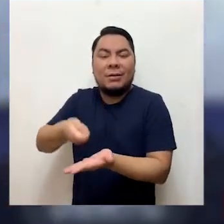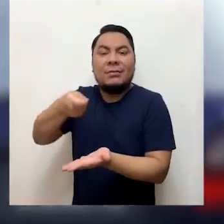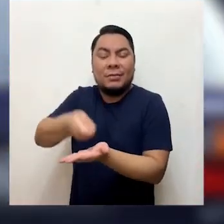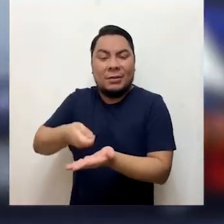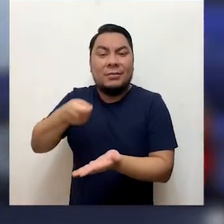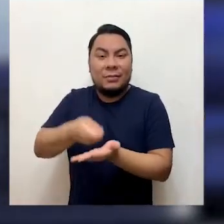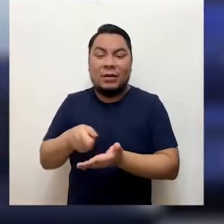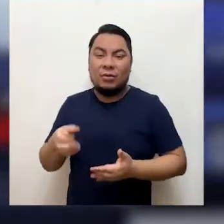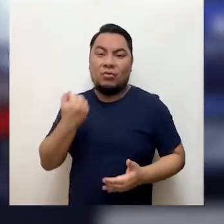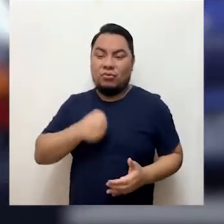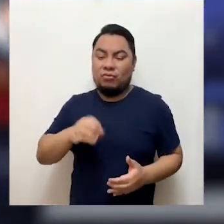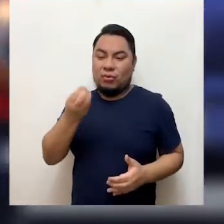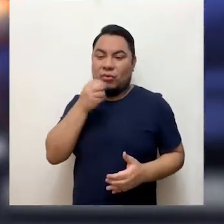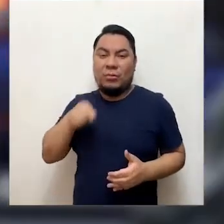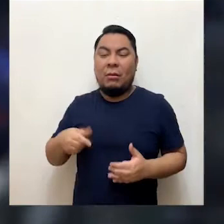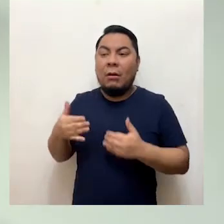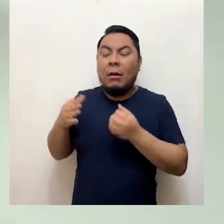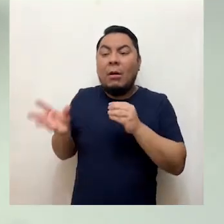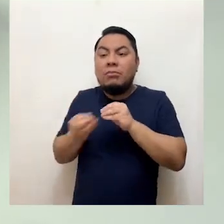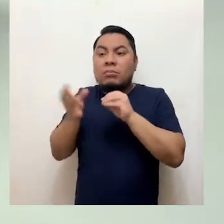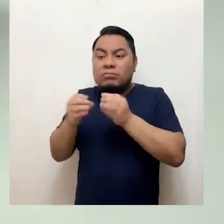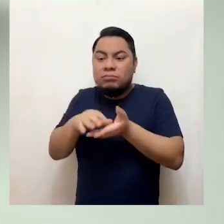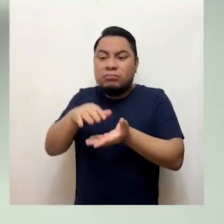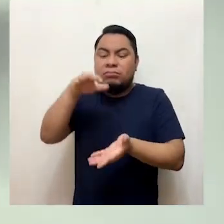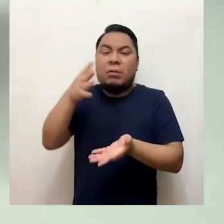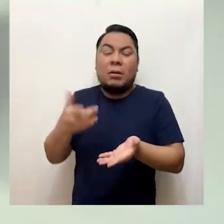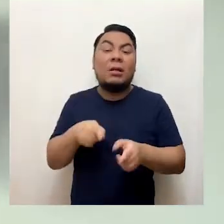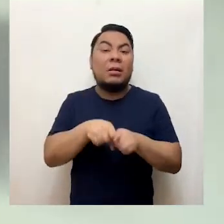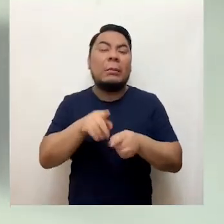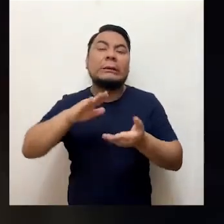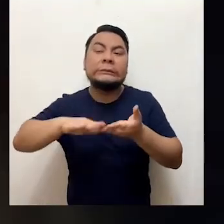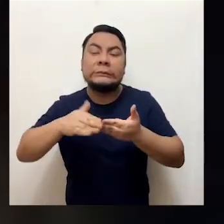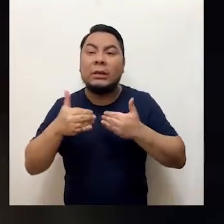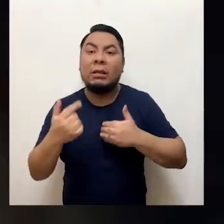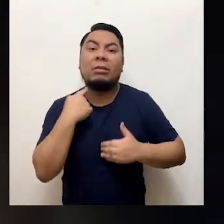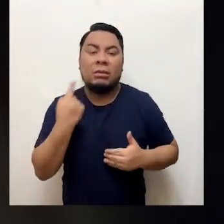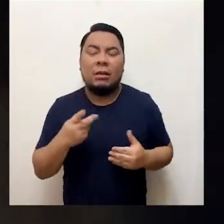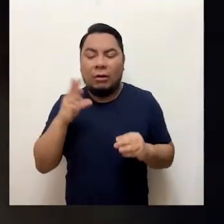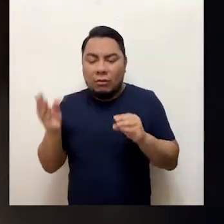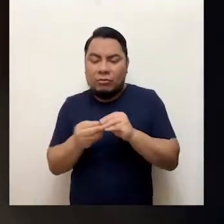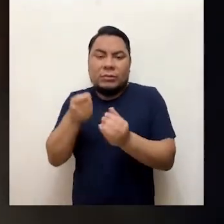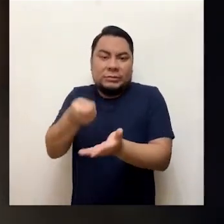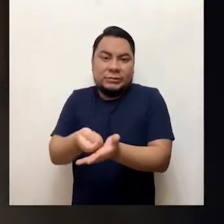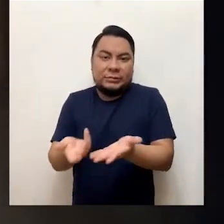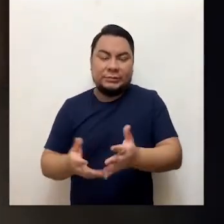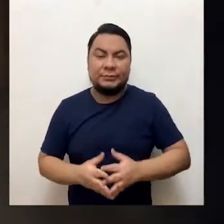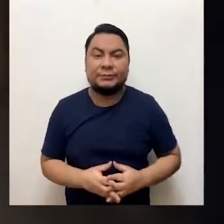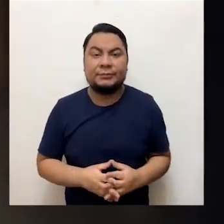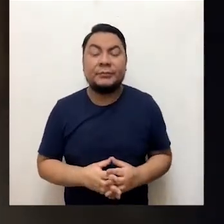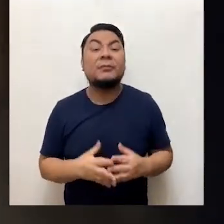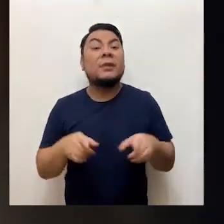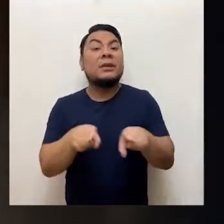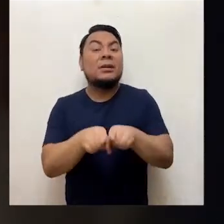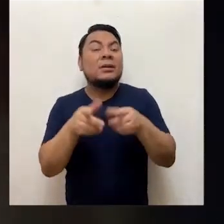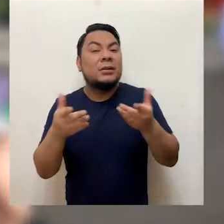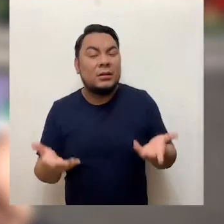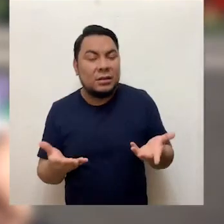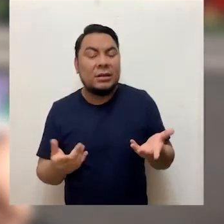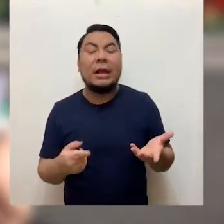de devengados de alimentos, además del pago de la reparación civil o indemnización. A